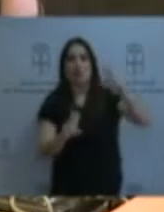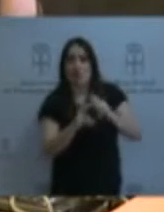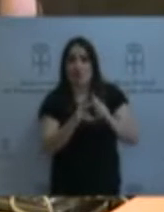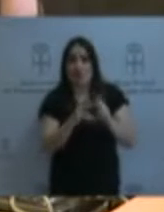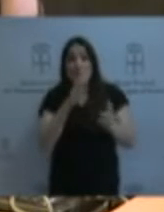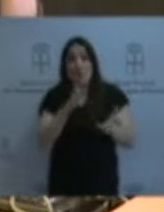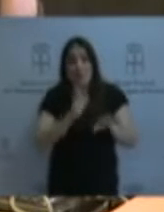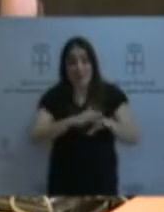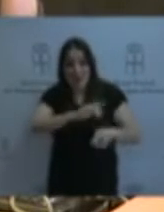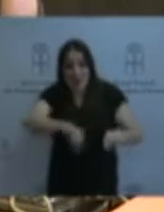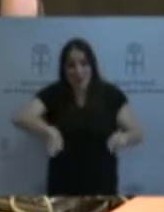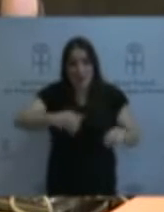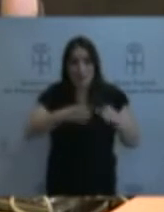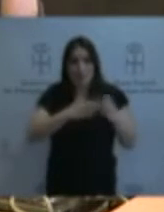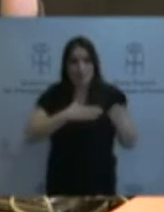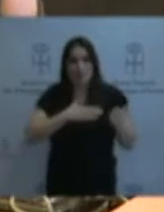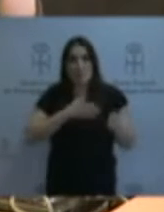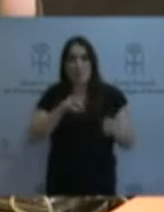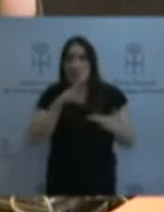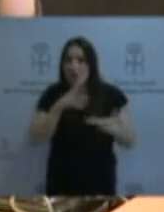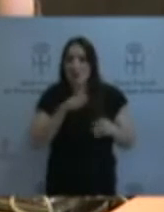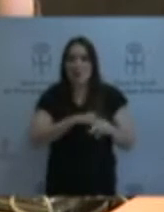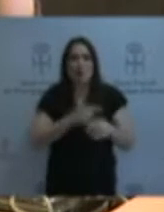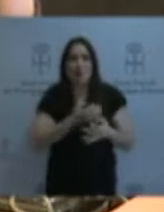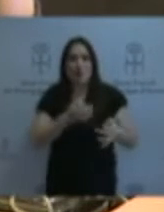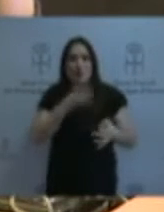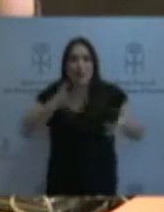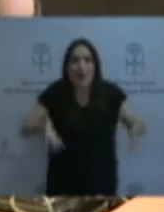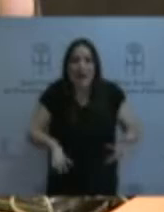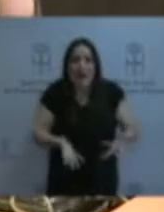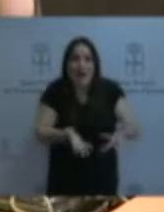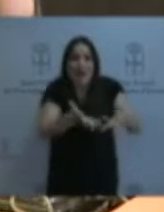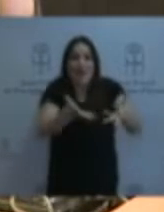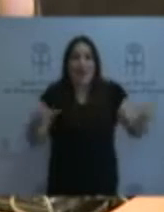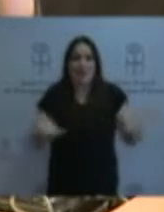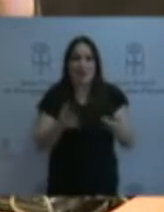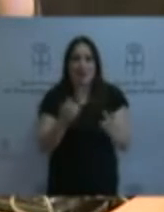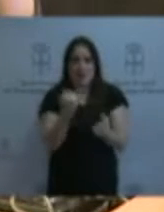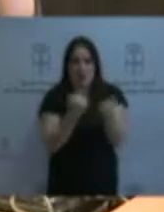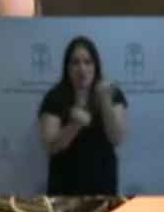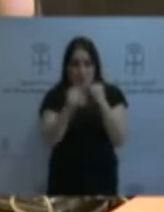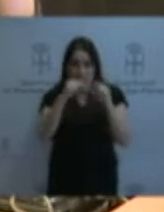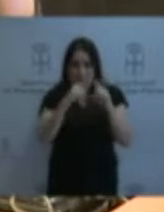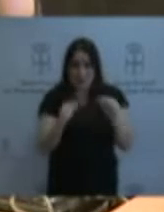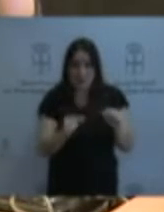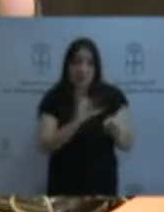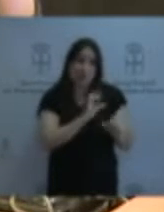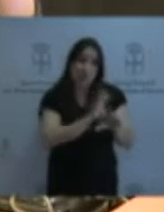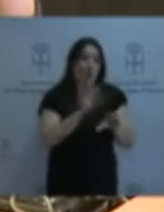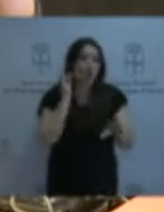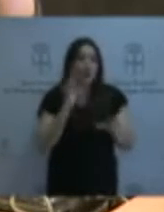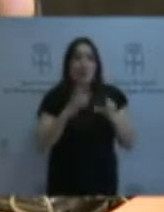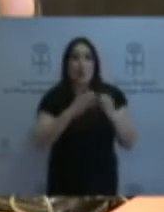para Podemos también ahora es el momento para dar un empuje de reactivación económica en Asturias. Y, señora consejera, nuestro grupo va